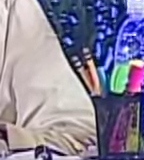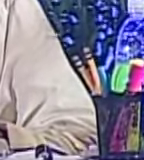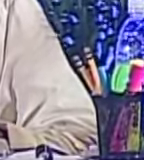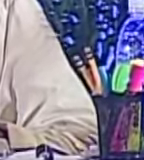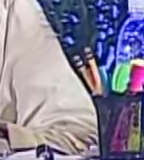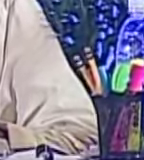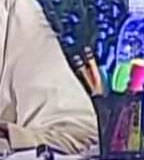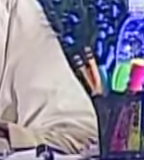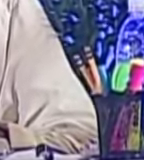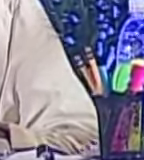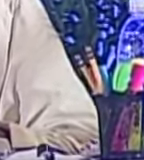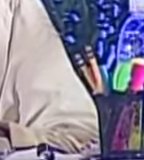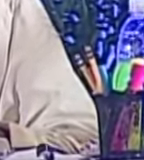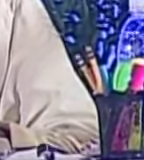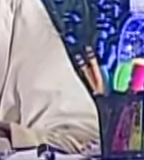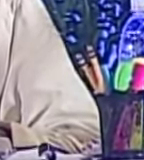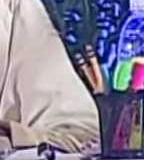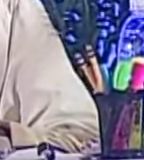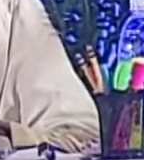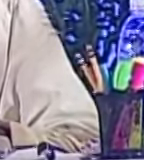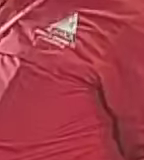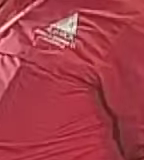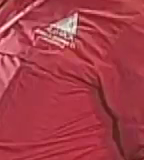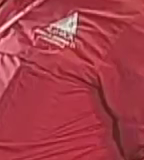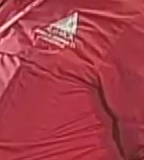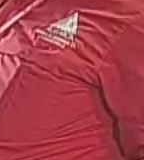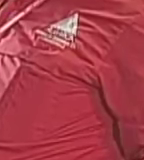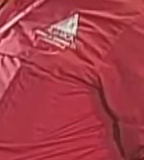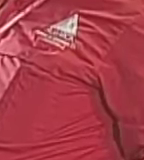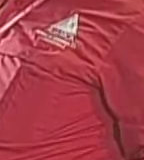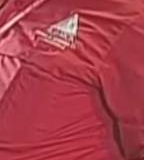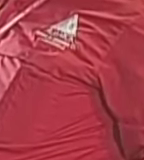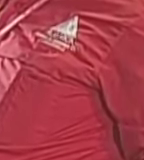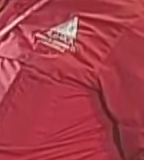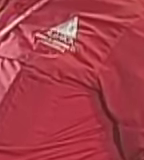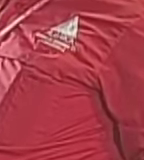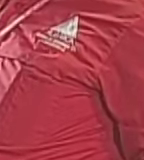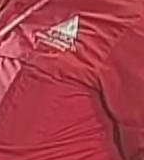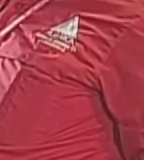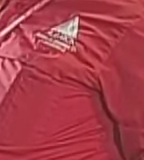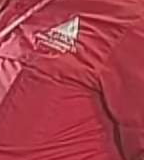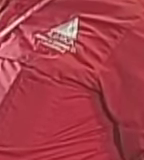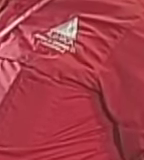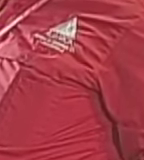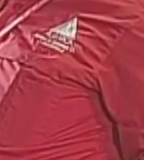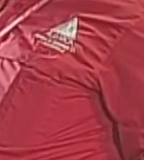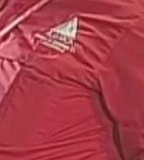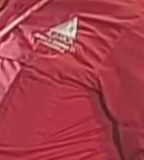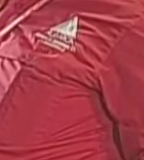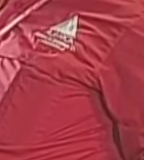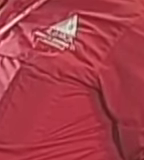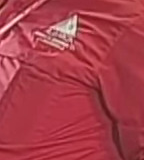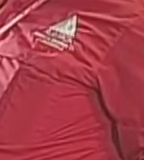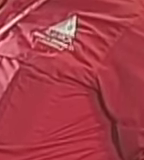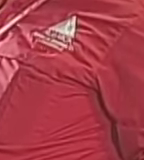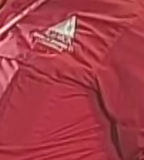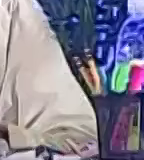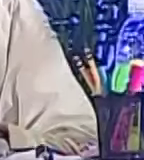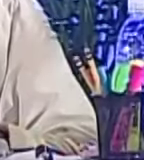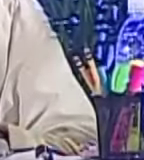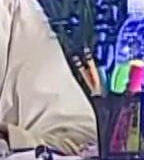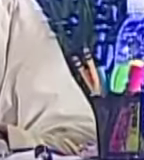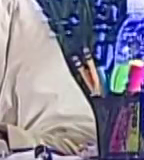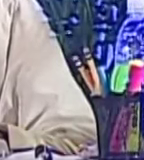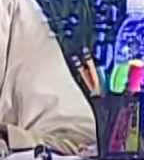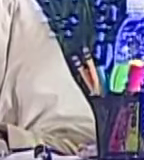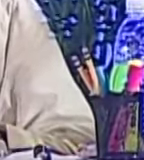Y Sinesio, que tiene 60 años, de Cabima, y que viene con resultados